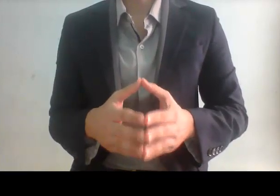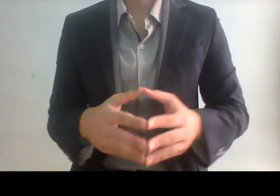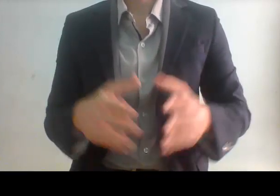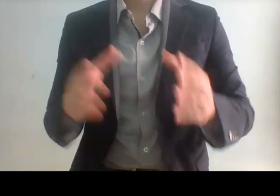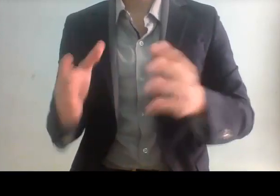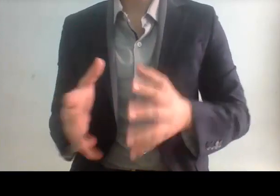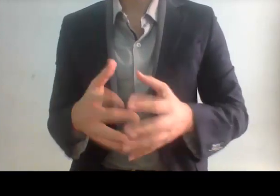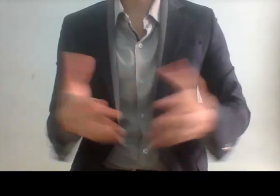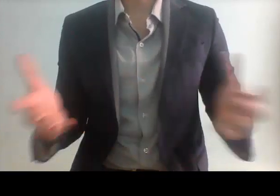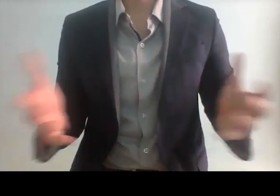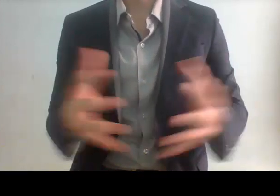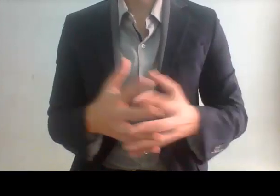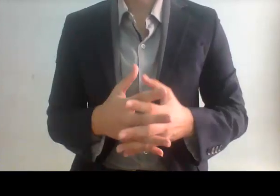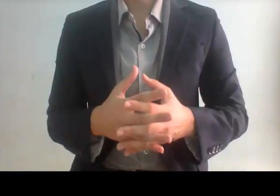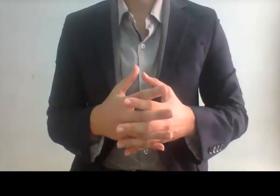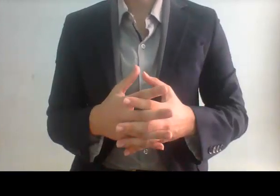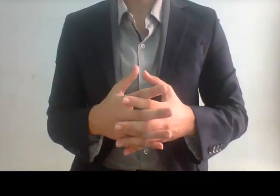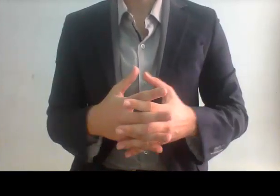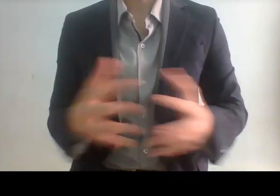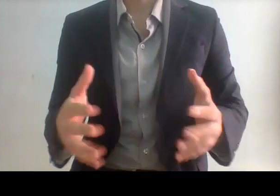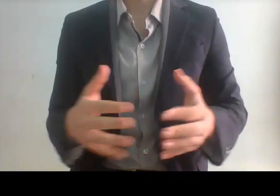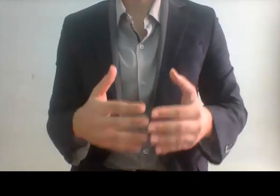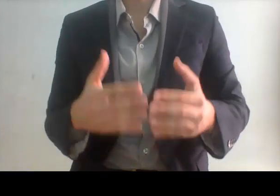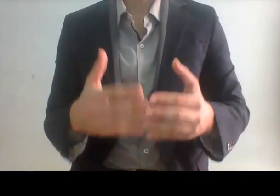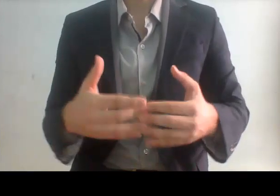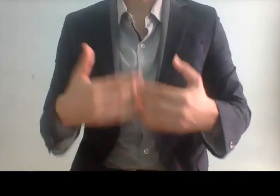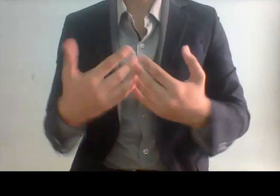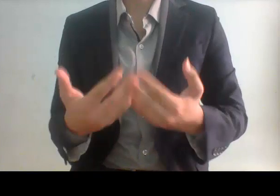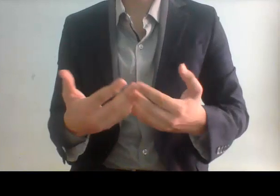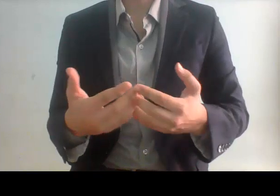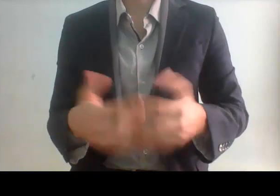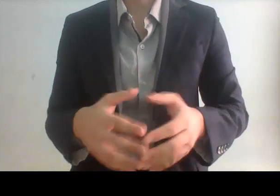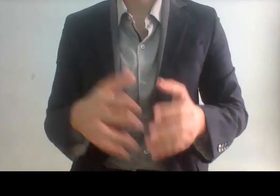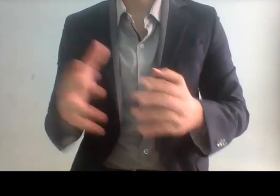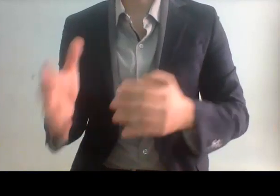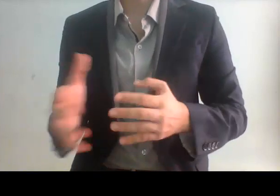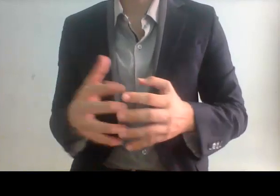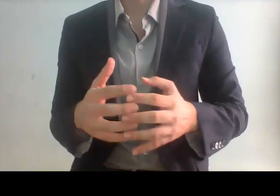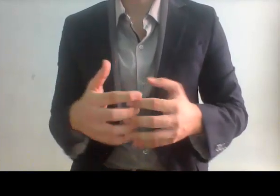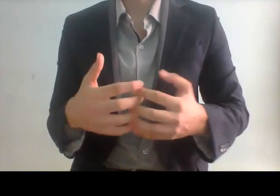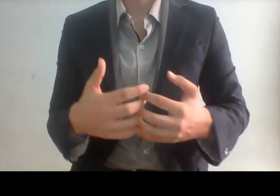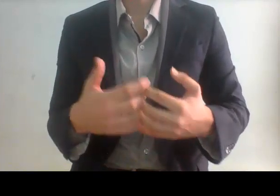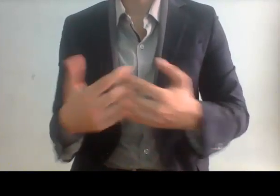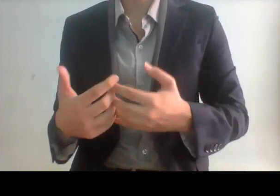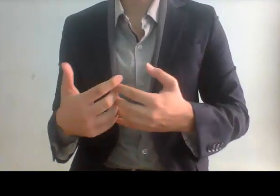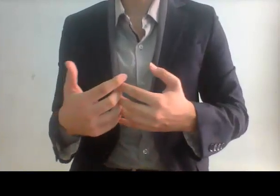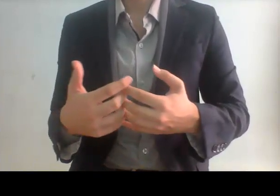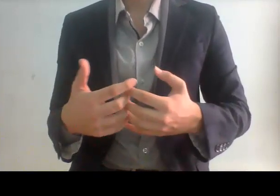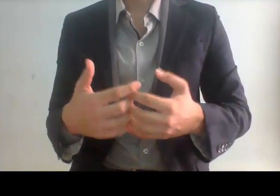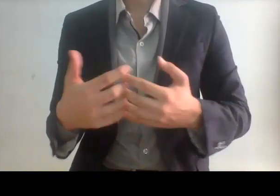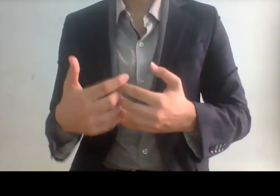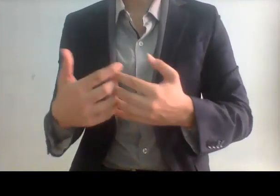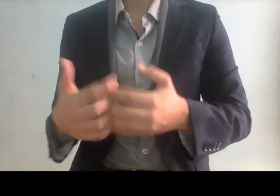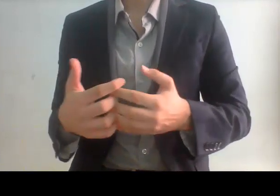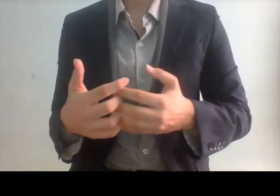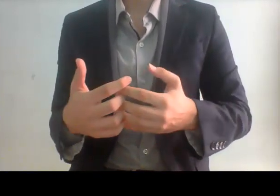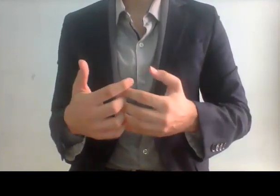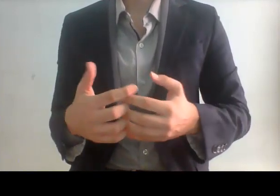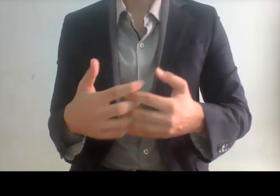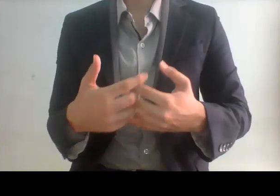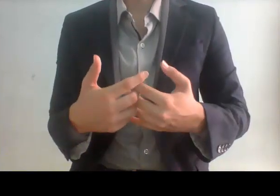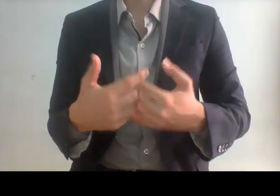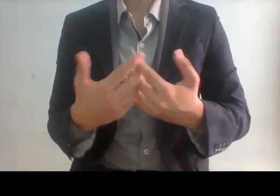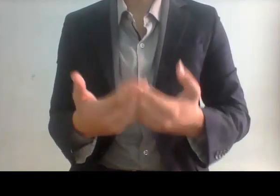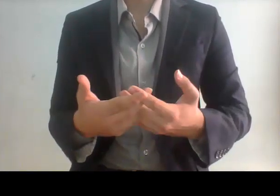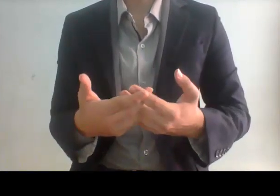42 cuentas, y lo que está esperando en este momento la UIF es que se entreguen esos recursos por parte de los bancos, o que las cuentas que están en alguno de estos